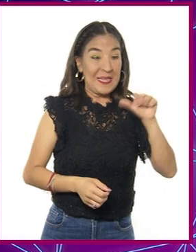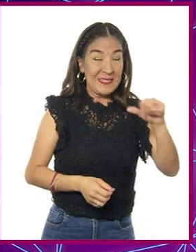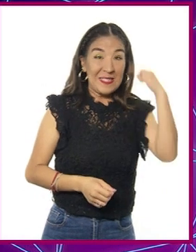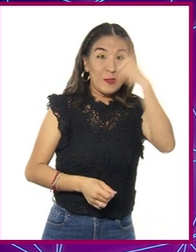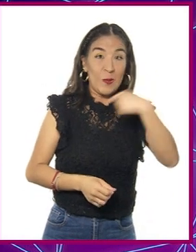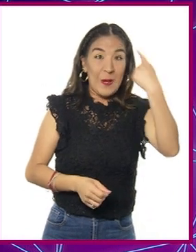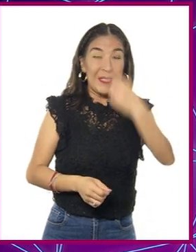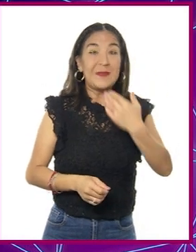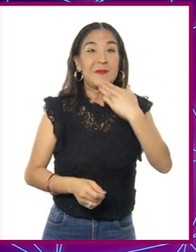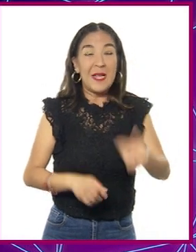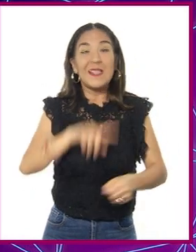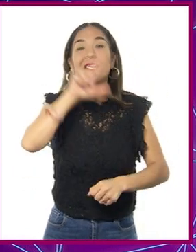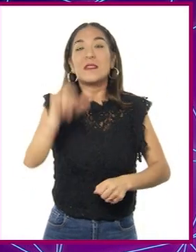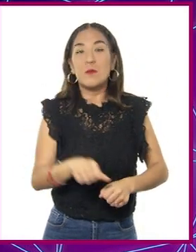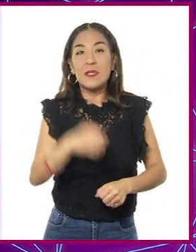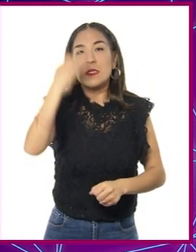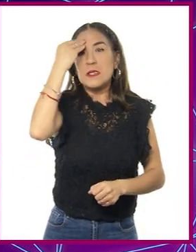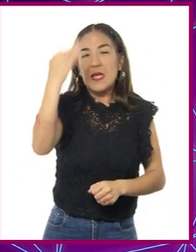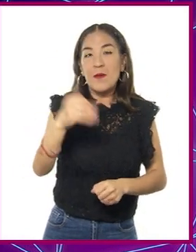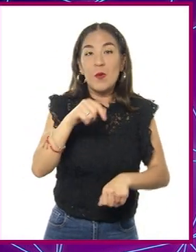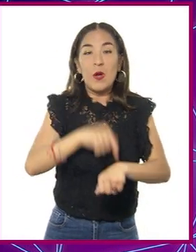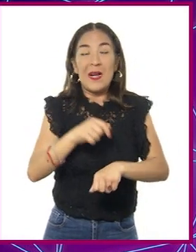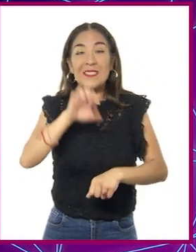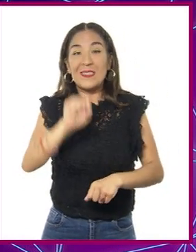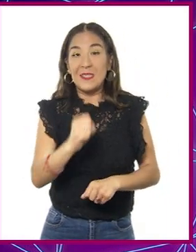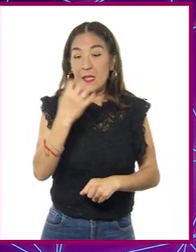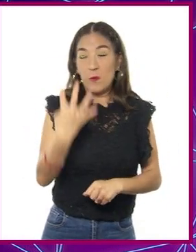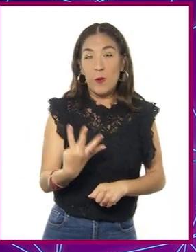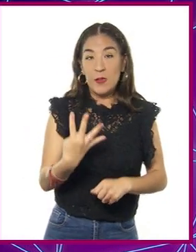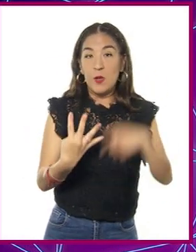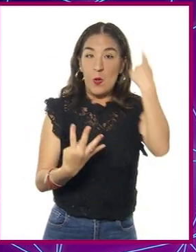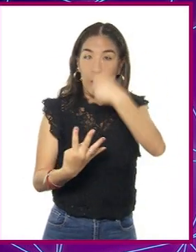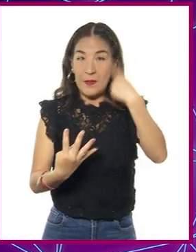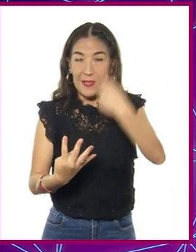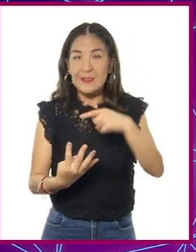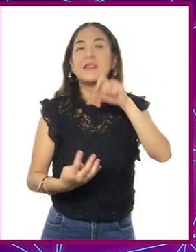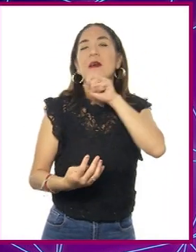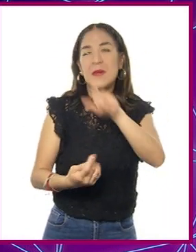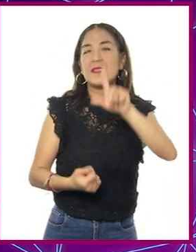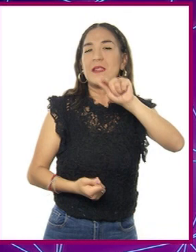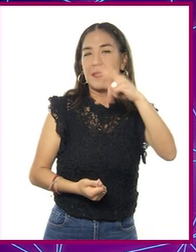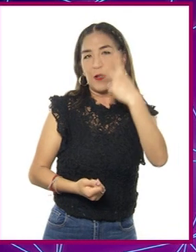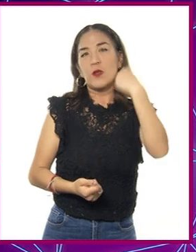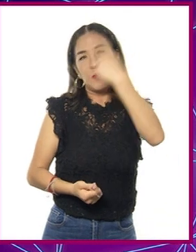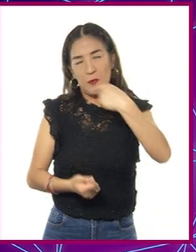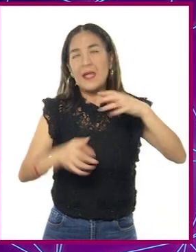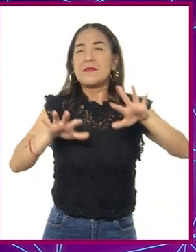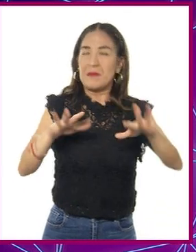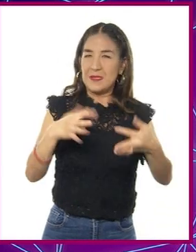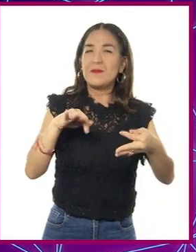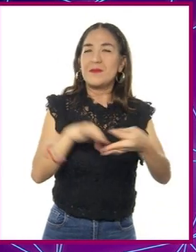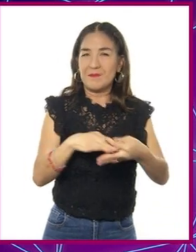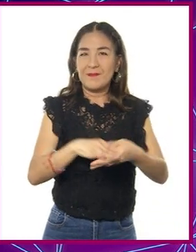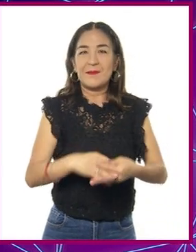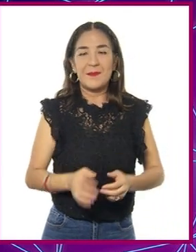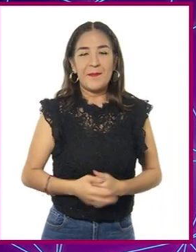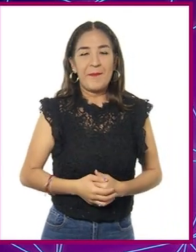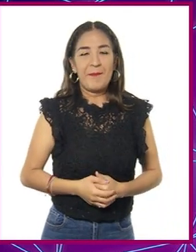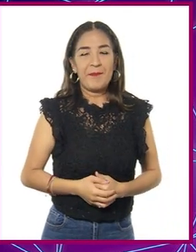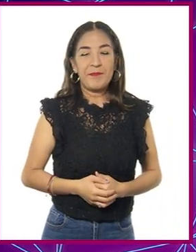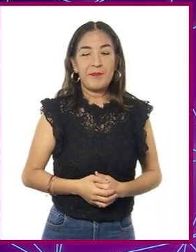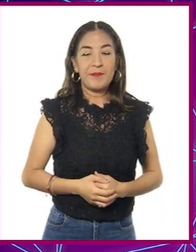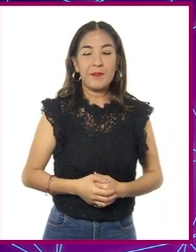y durante el tiempo registrado entre 64 horas y 72 horas aproximadamente. ¿Y se